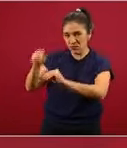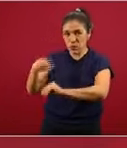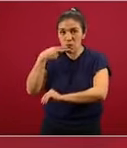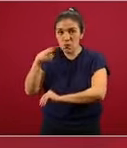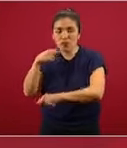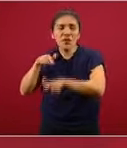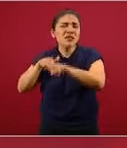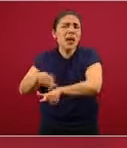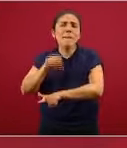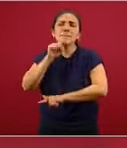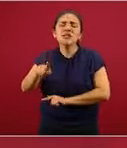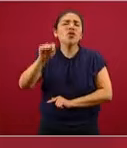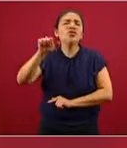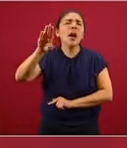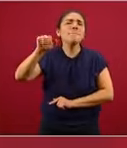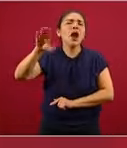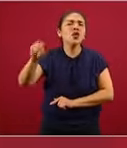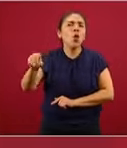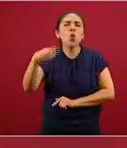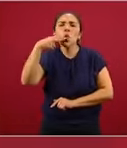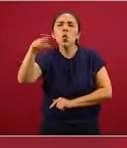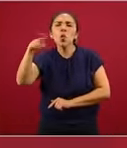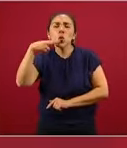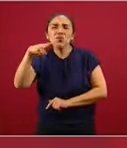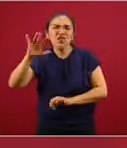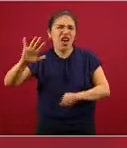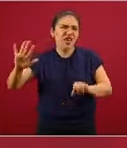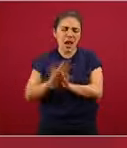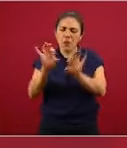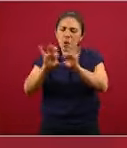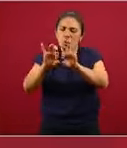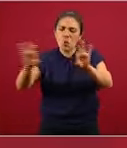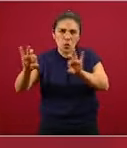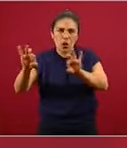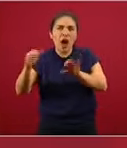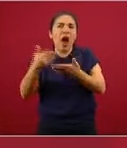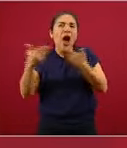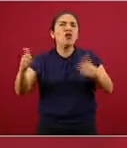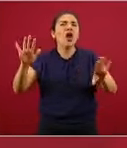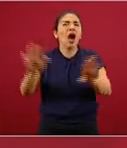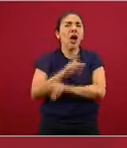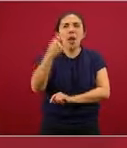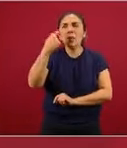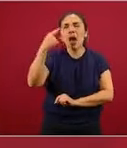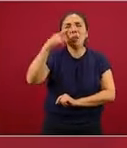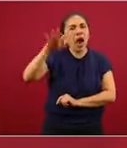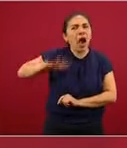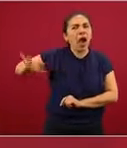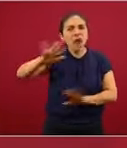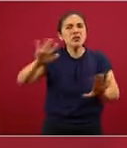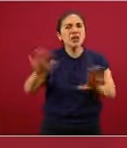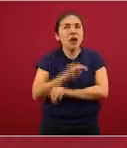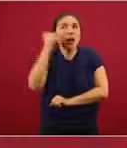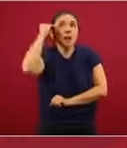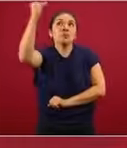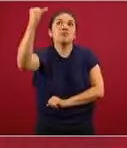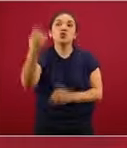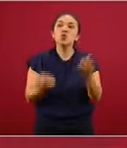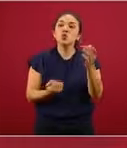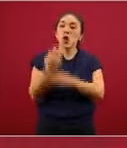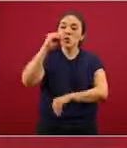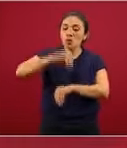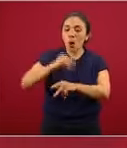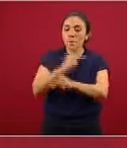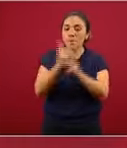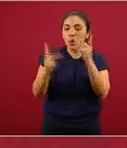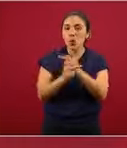siendo tabaco. Si el tabaco cambia su presentación, como ahora lo ha hecho la industria global del tabaco, que inventó los